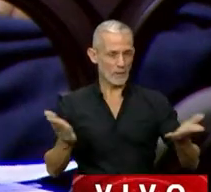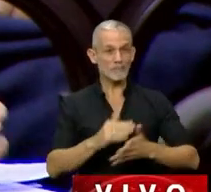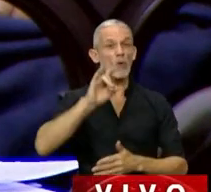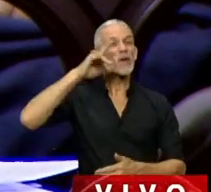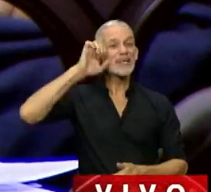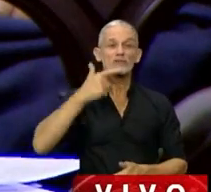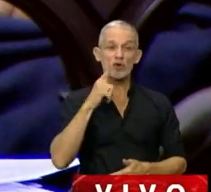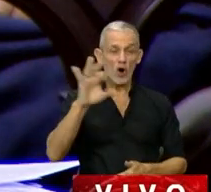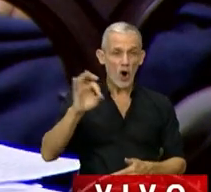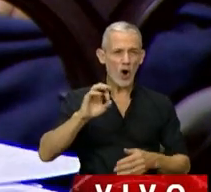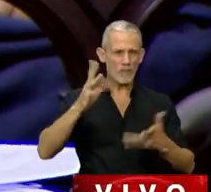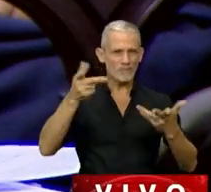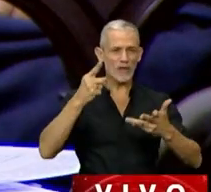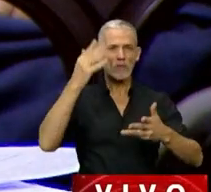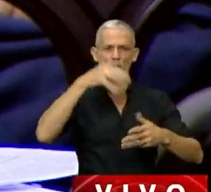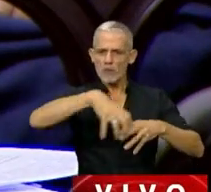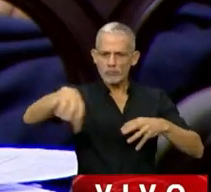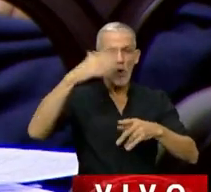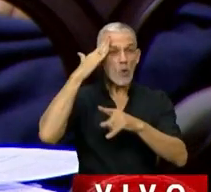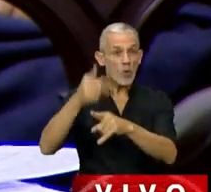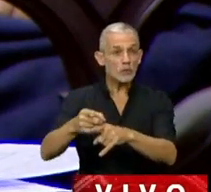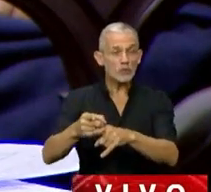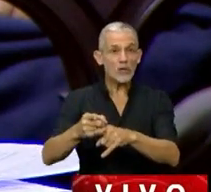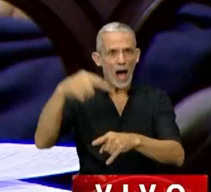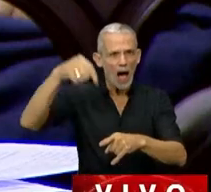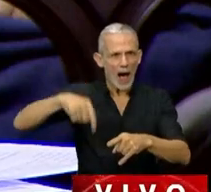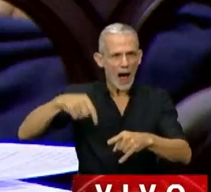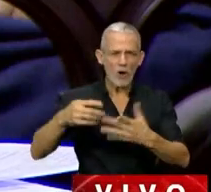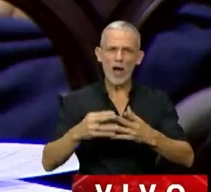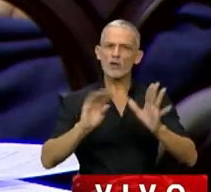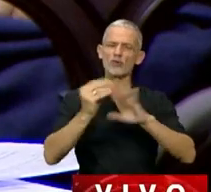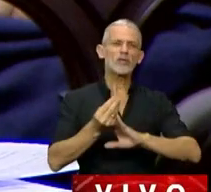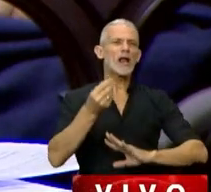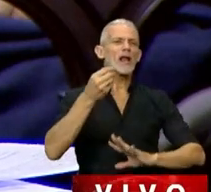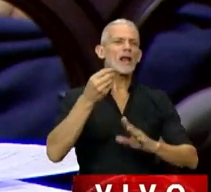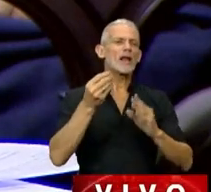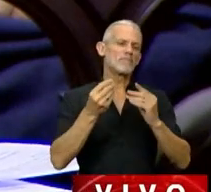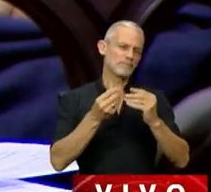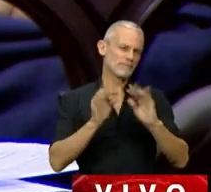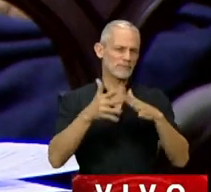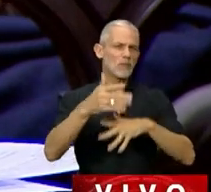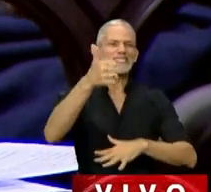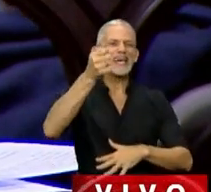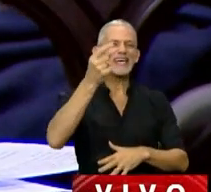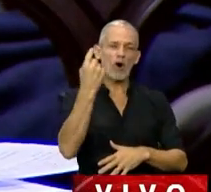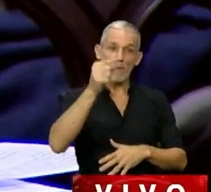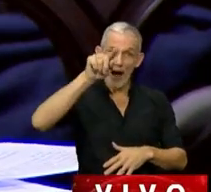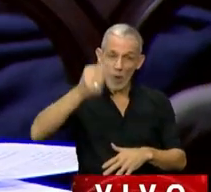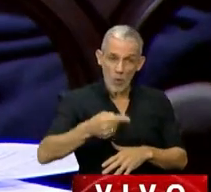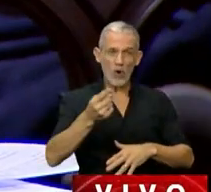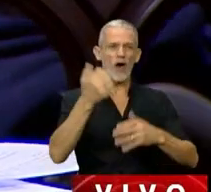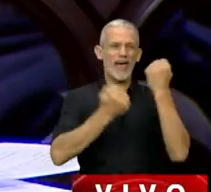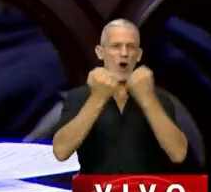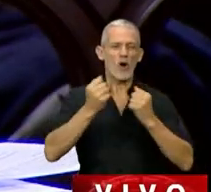la UNESCO, el sector de la cultura representa actualmente el 6,1% de la economía